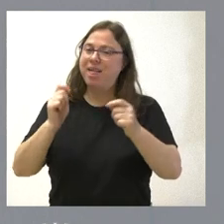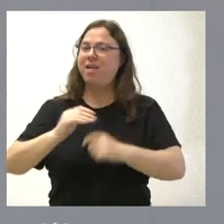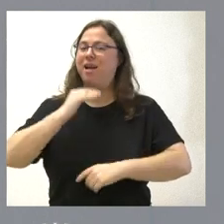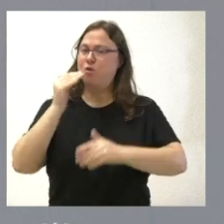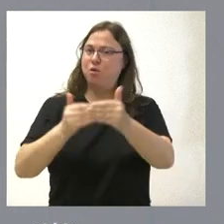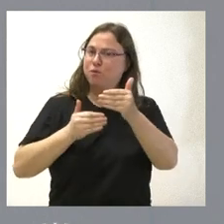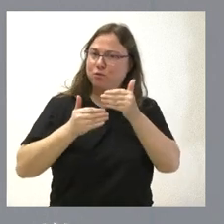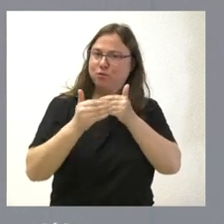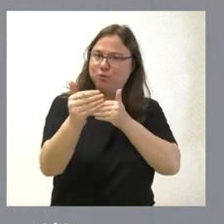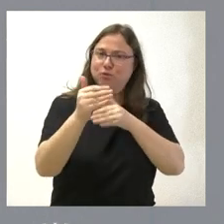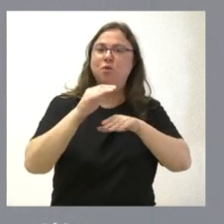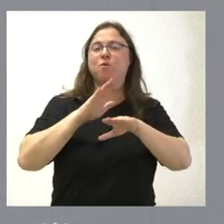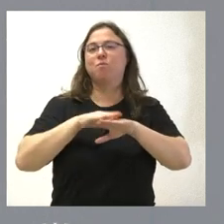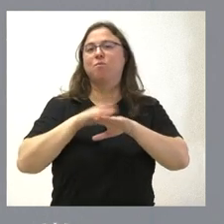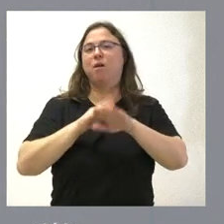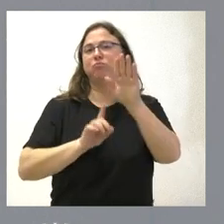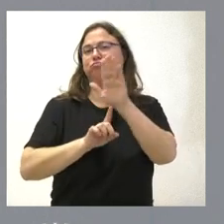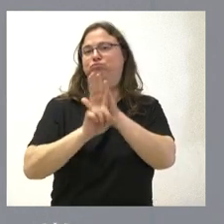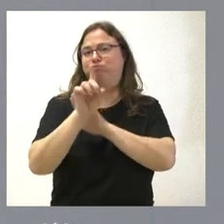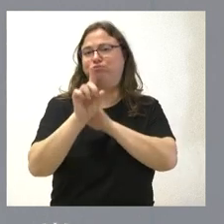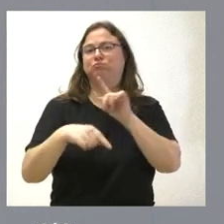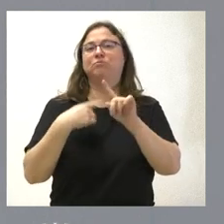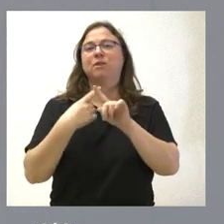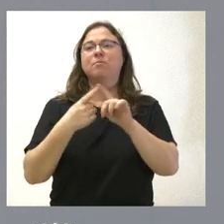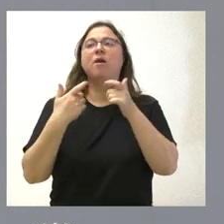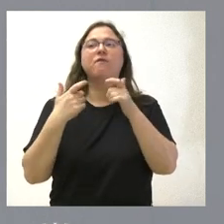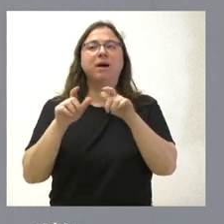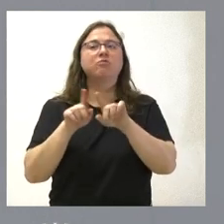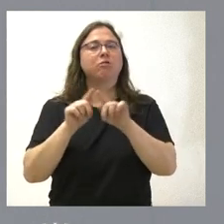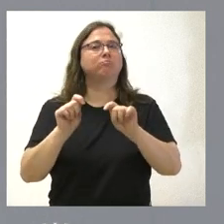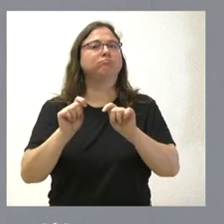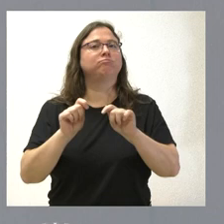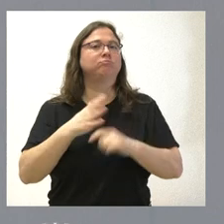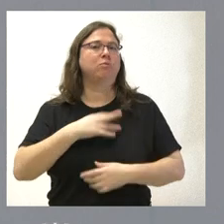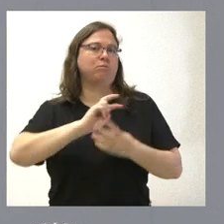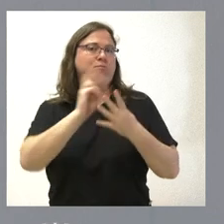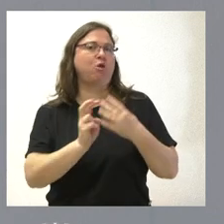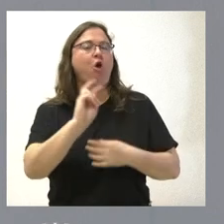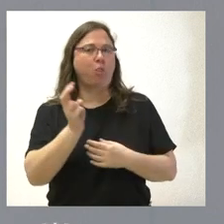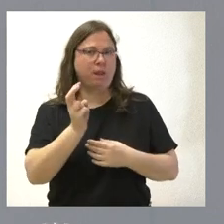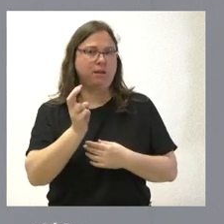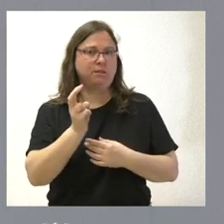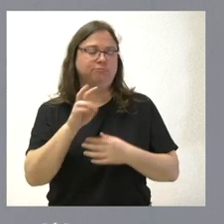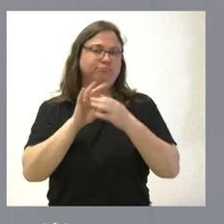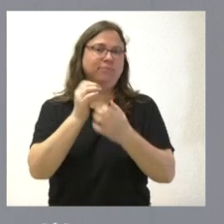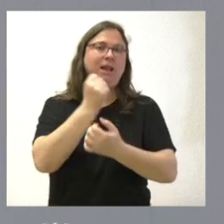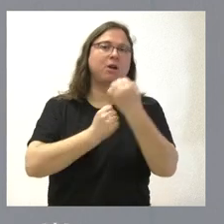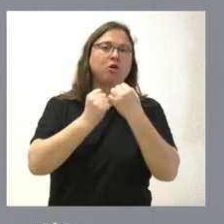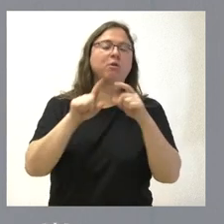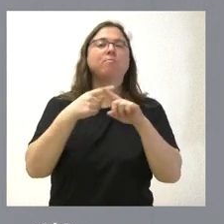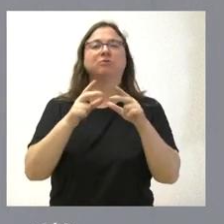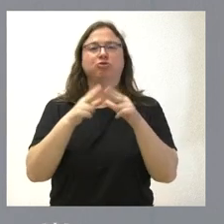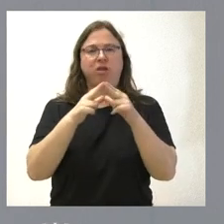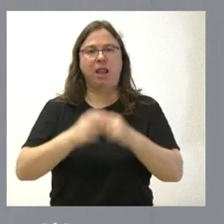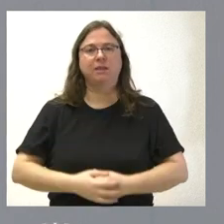futuro para nuestro crecimiento y en un factor también que genere otras potencialidades en términos económicos y en términos sociales